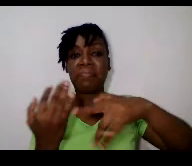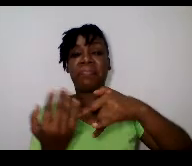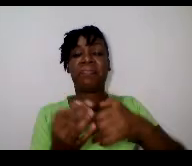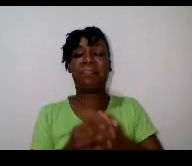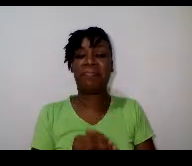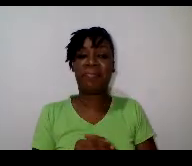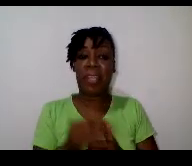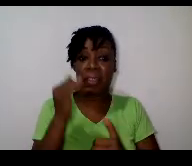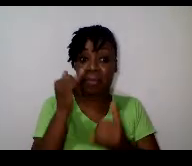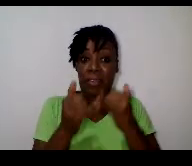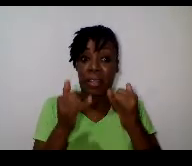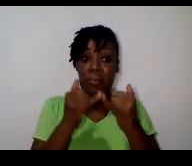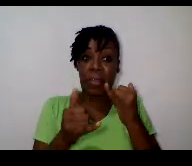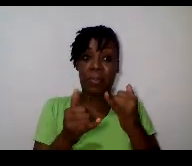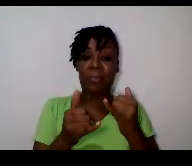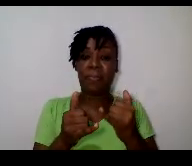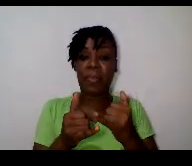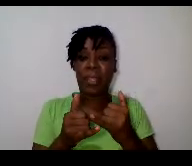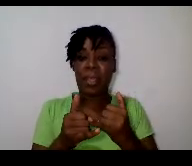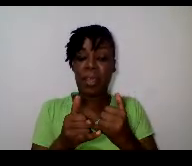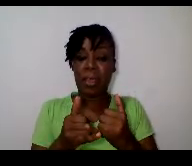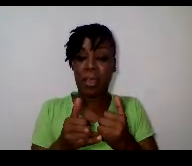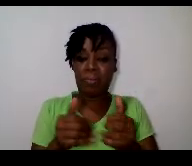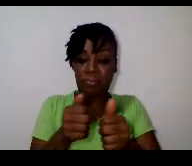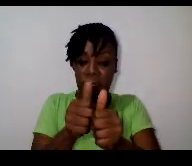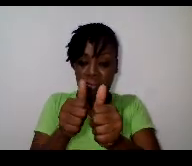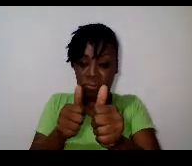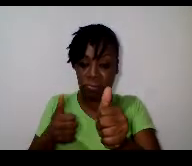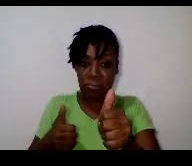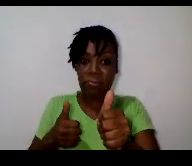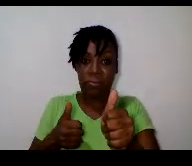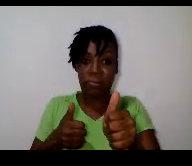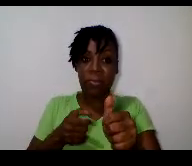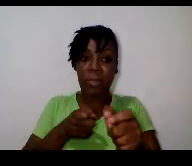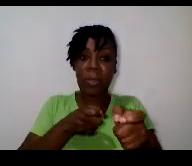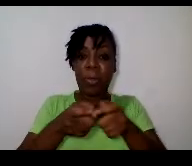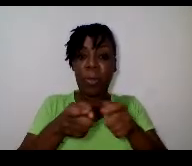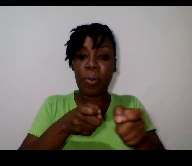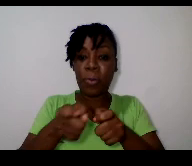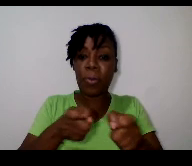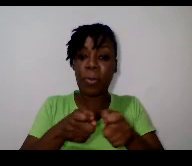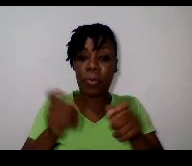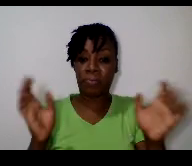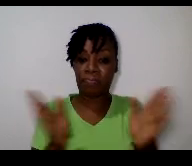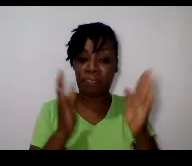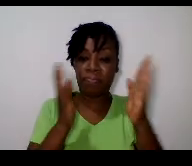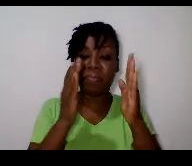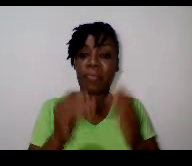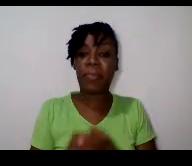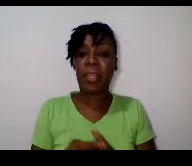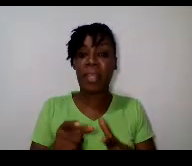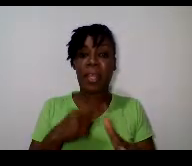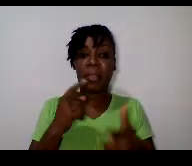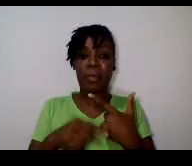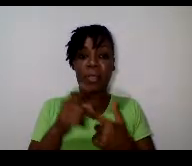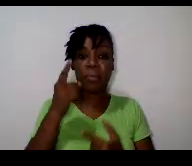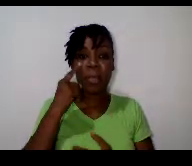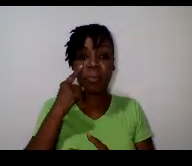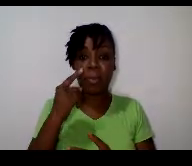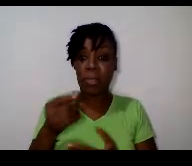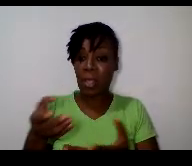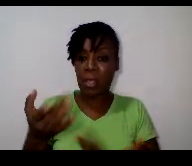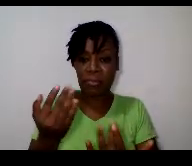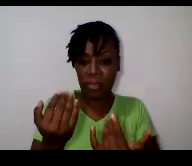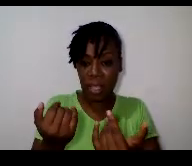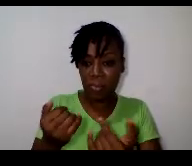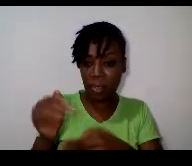finalmente, un retraso en el desarrollo del control de los impulsos. Lo habremos visto cuando les quitamos las pantallas, cuando